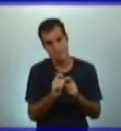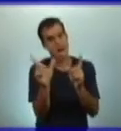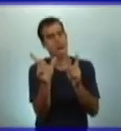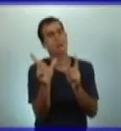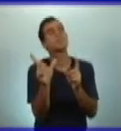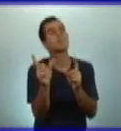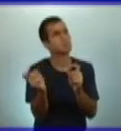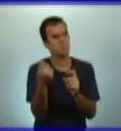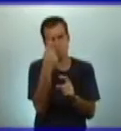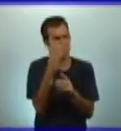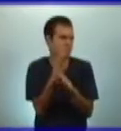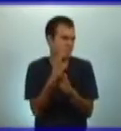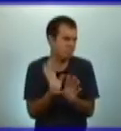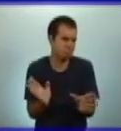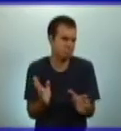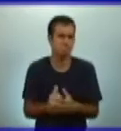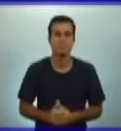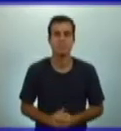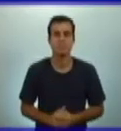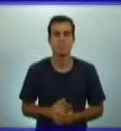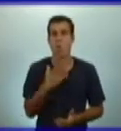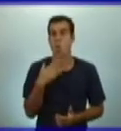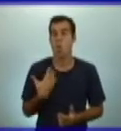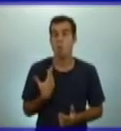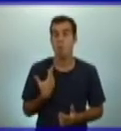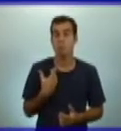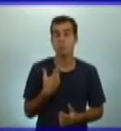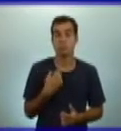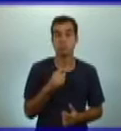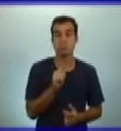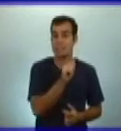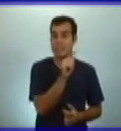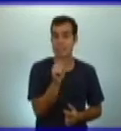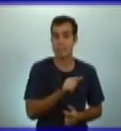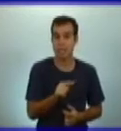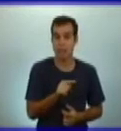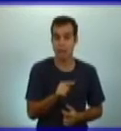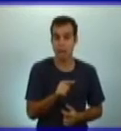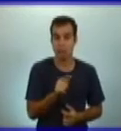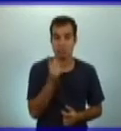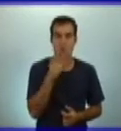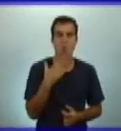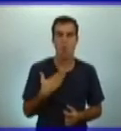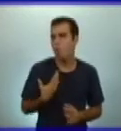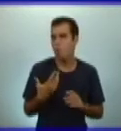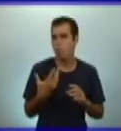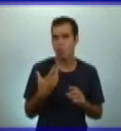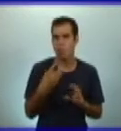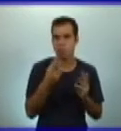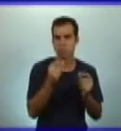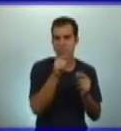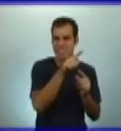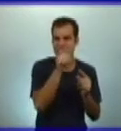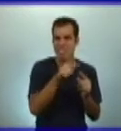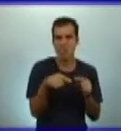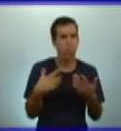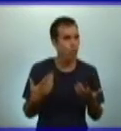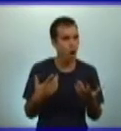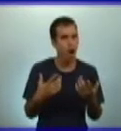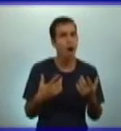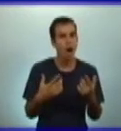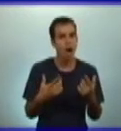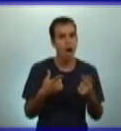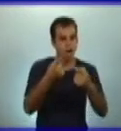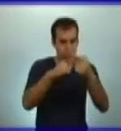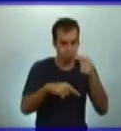por ustedes ya. ¿Cómo hallar el valor de Z en el inciso A? ¿Cómo hallar el valor de A? Muy sencillo, algo que